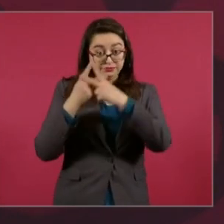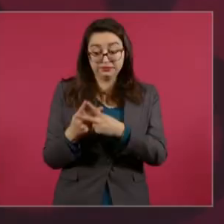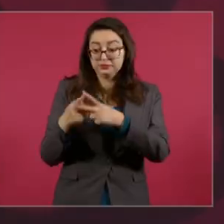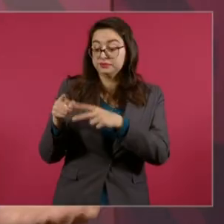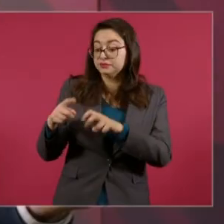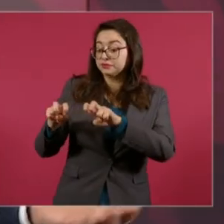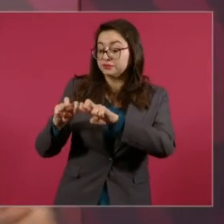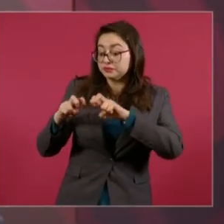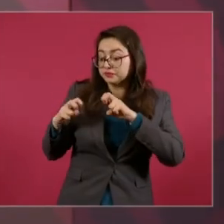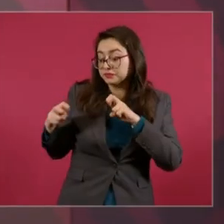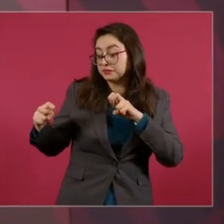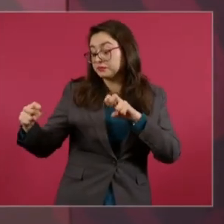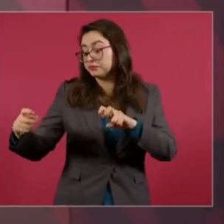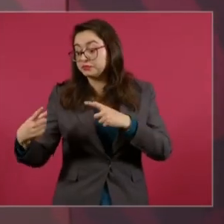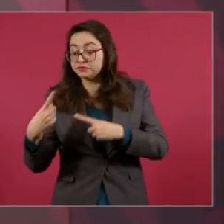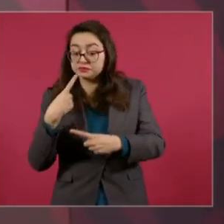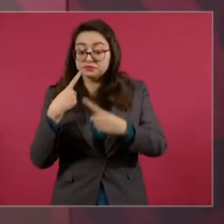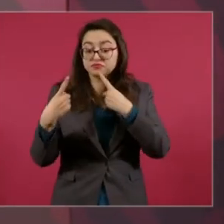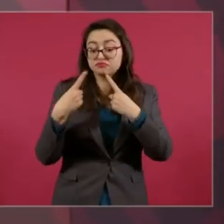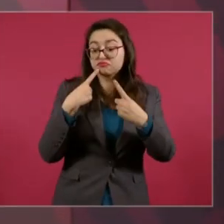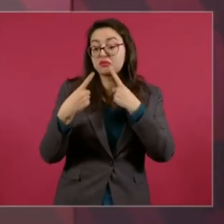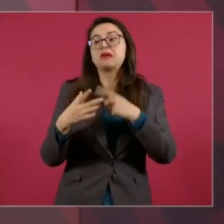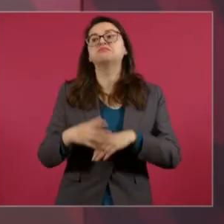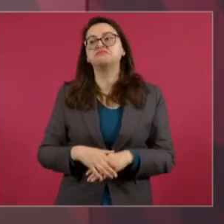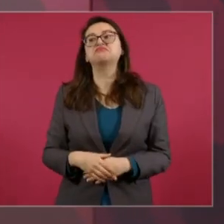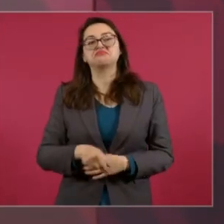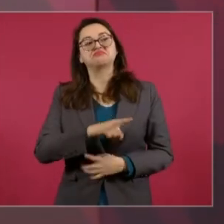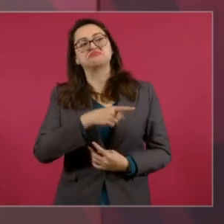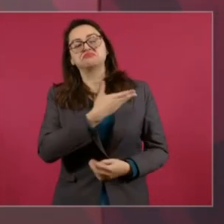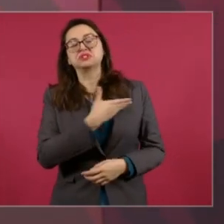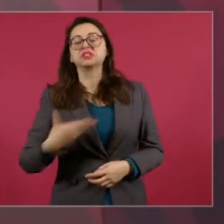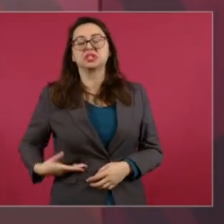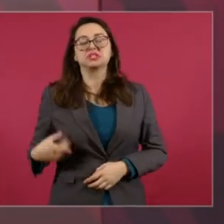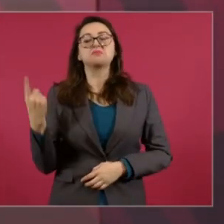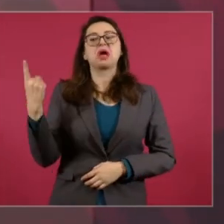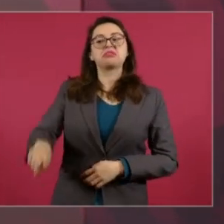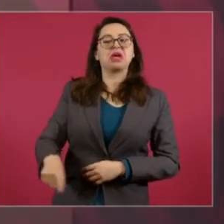y la conclusión pues es esa, el presidente.